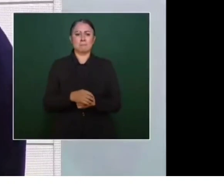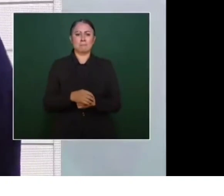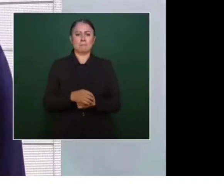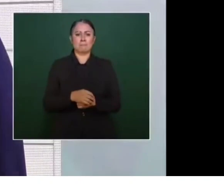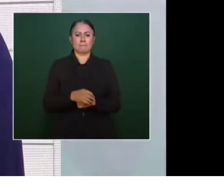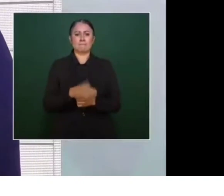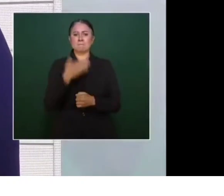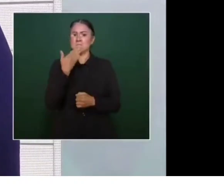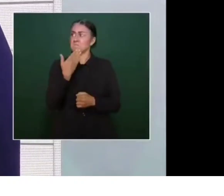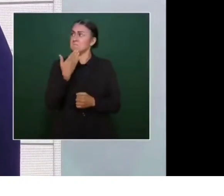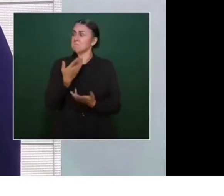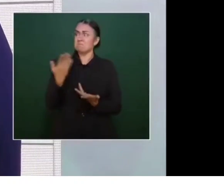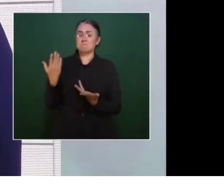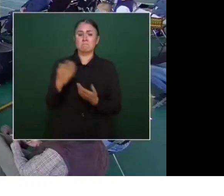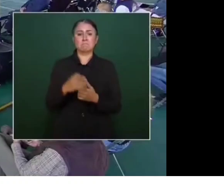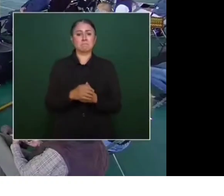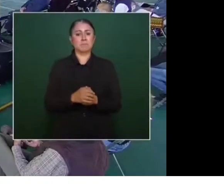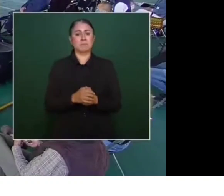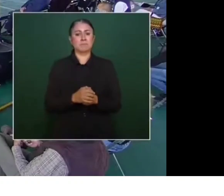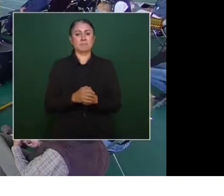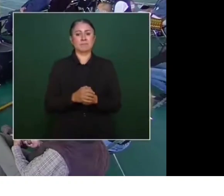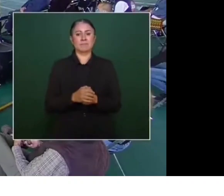22 mil millones. Le va a ir.